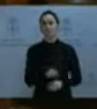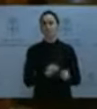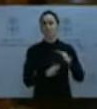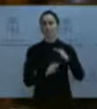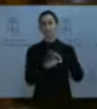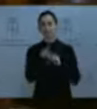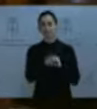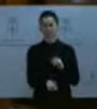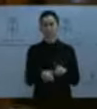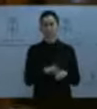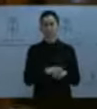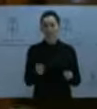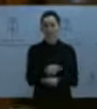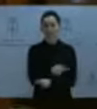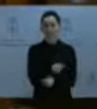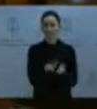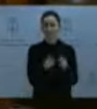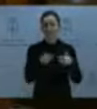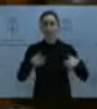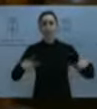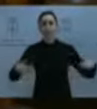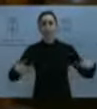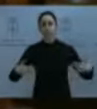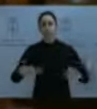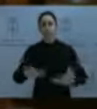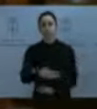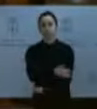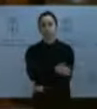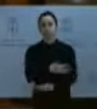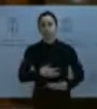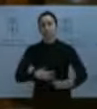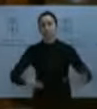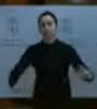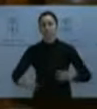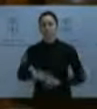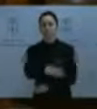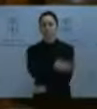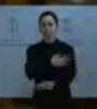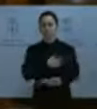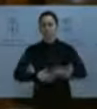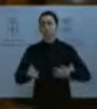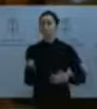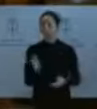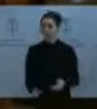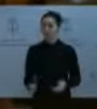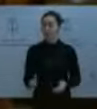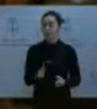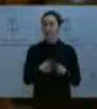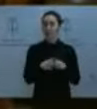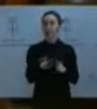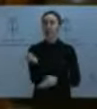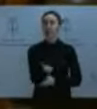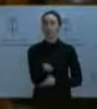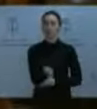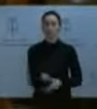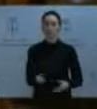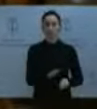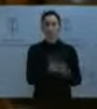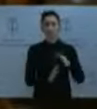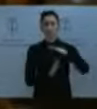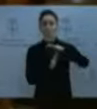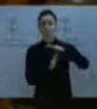subvenciona los gastos y los salarios de los barcos que están en ese paro biológico y contribuye sobre todo a regenerar